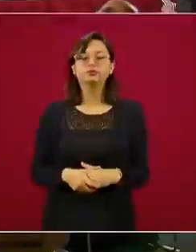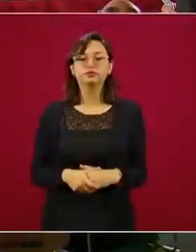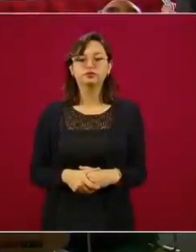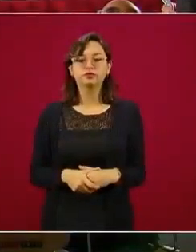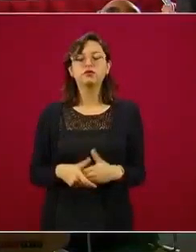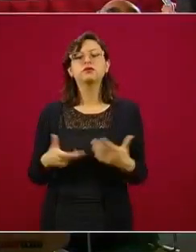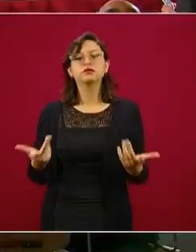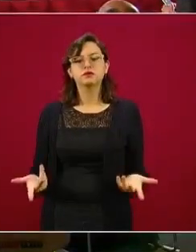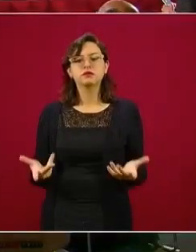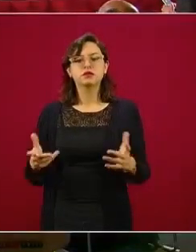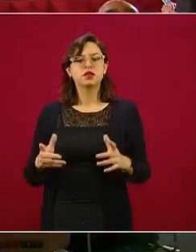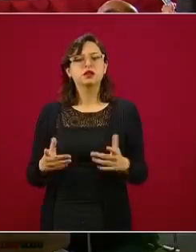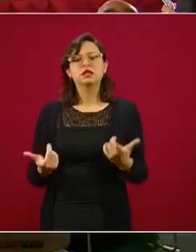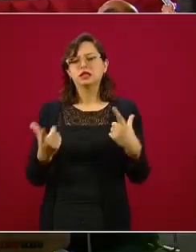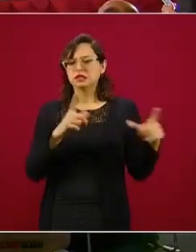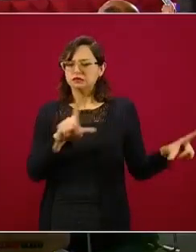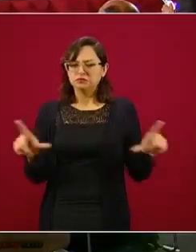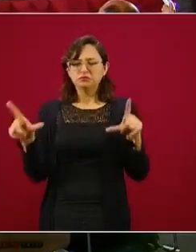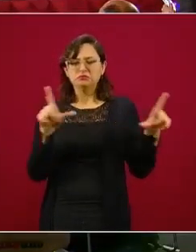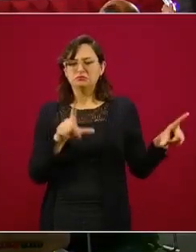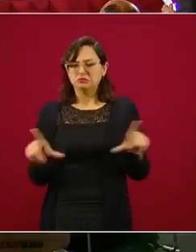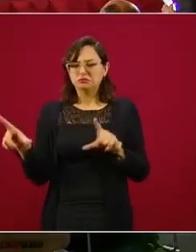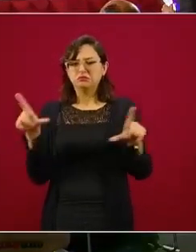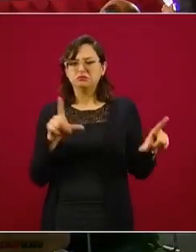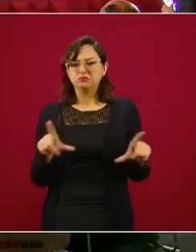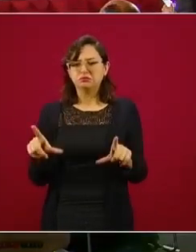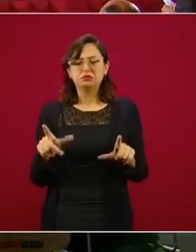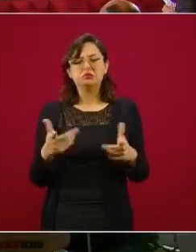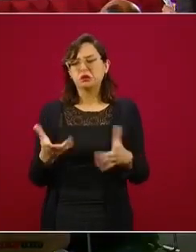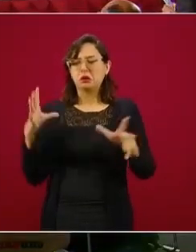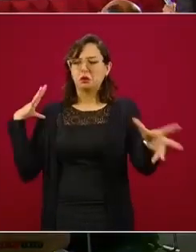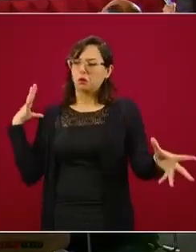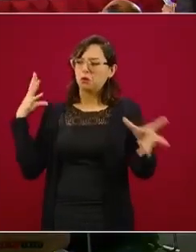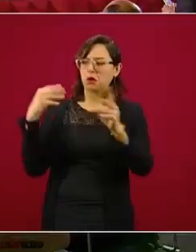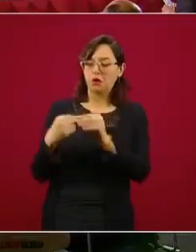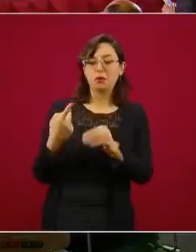aún más trascendente. Me salto también la gráfica de barras, esta